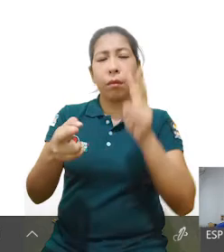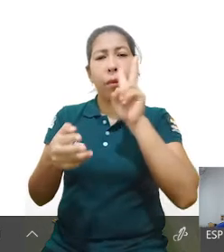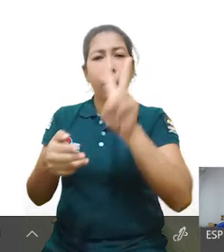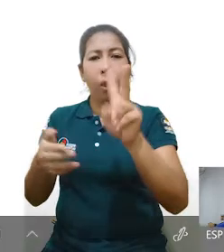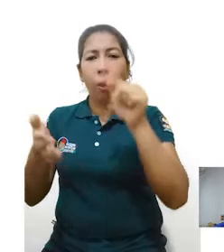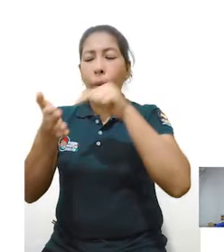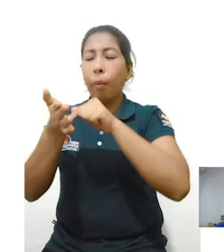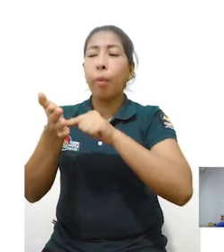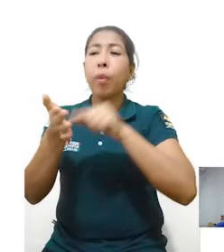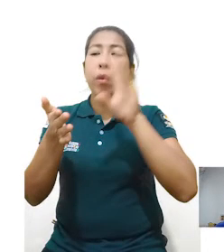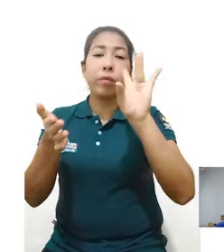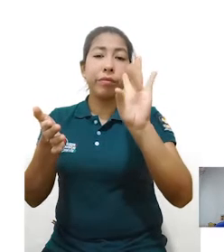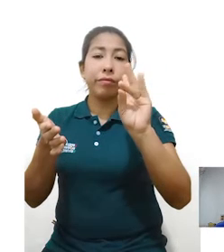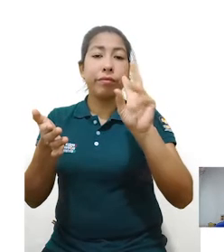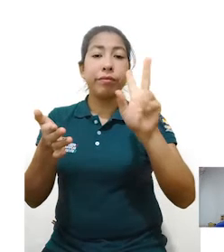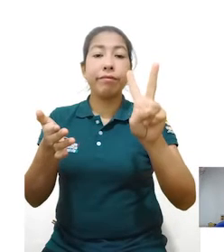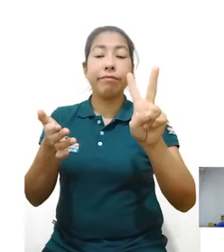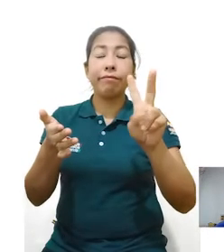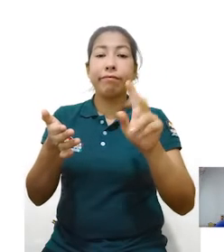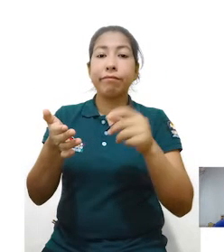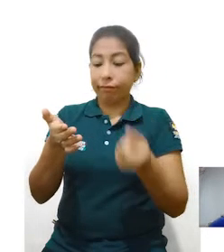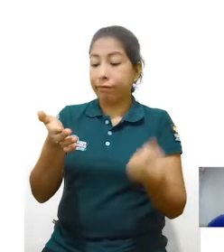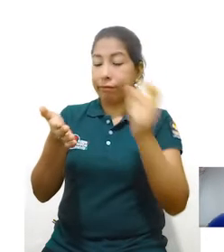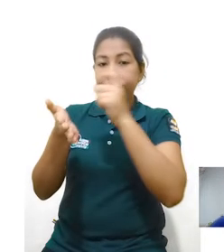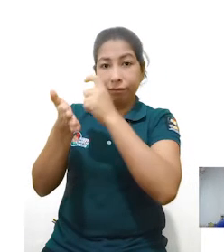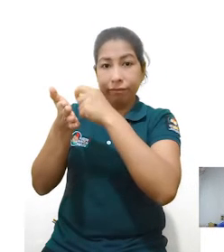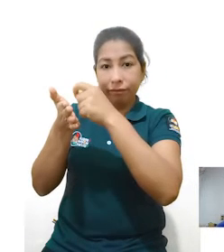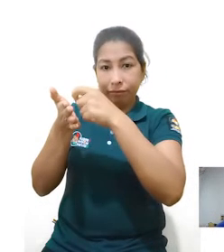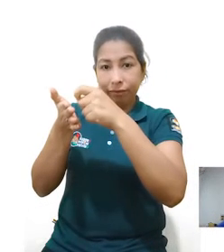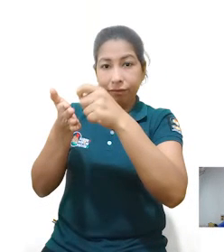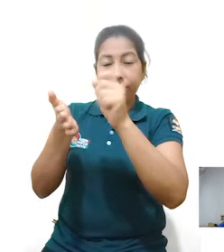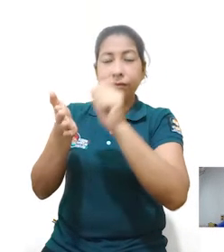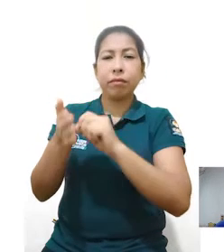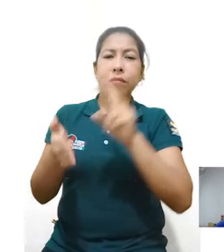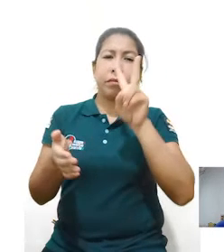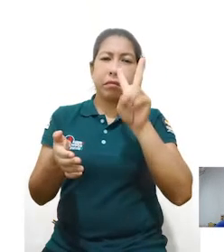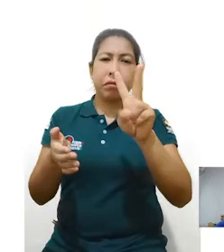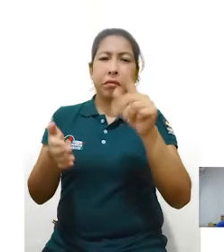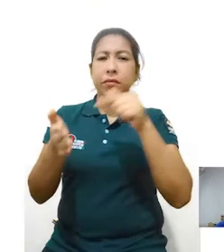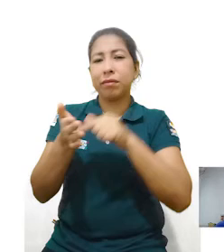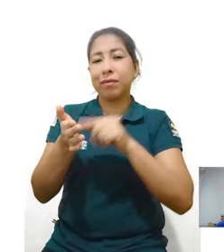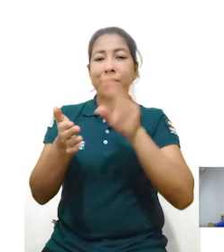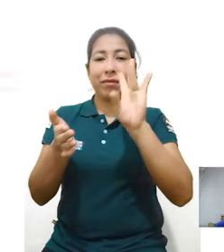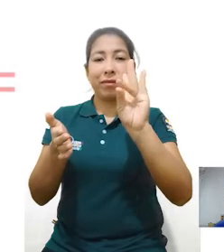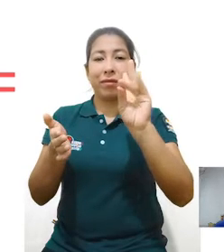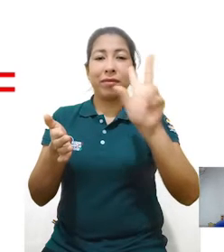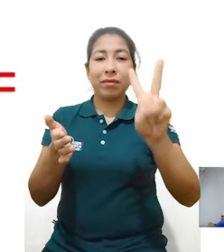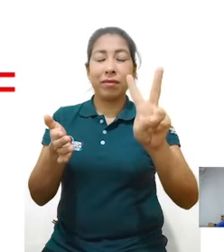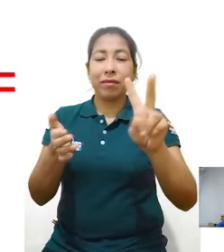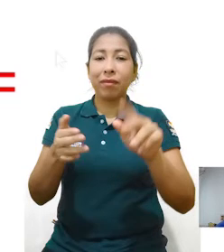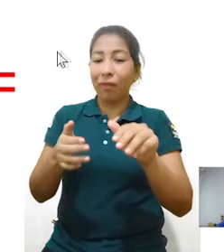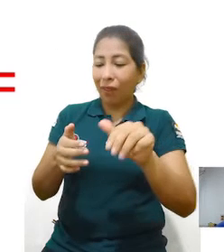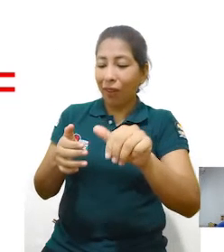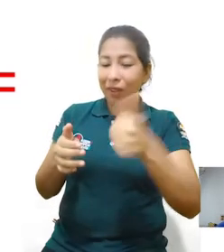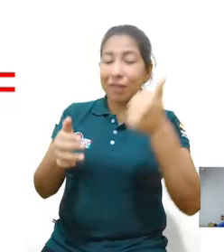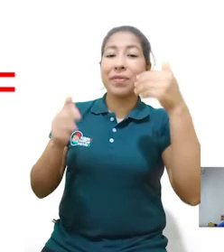2.72. Entonces venimos a nuestro ejercicio y anotamos su resultado, 2.72. Vamos con